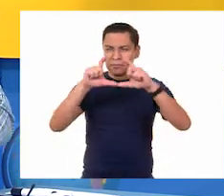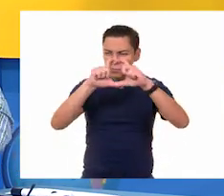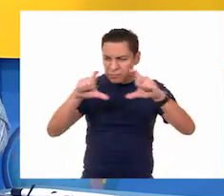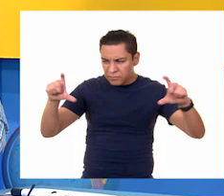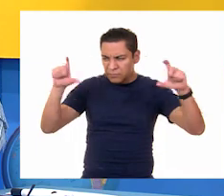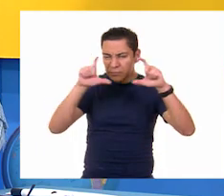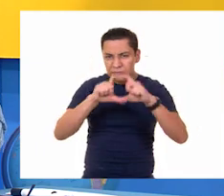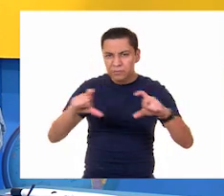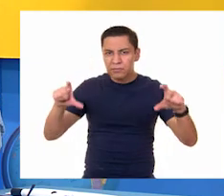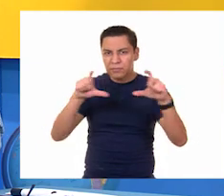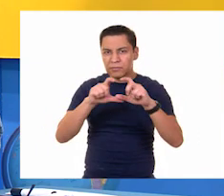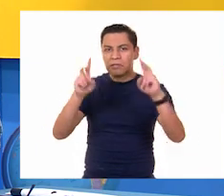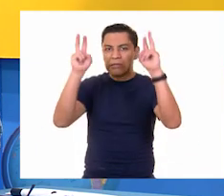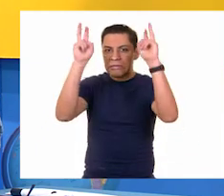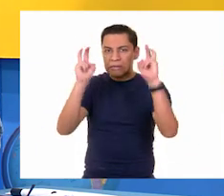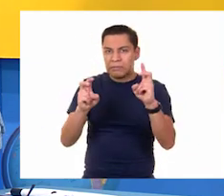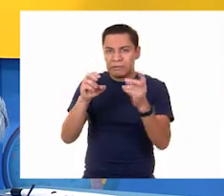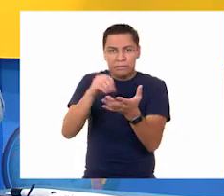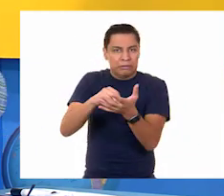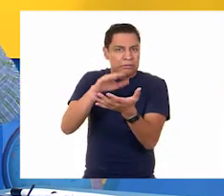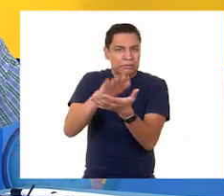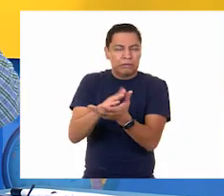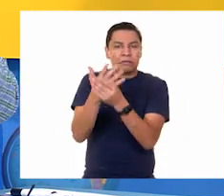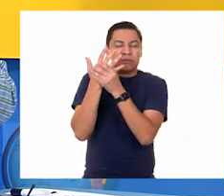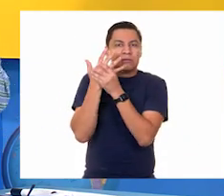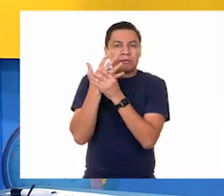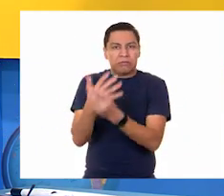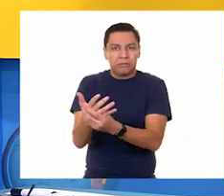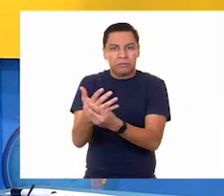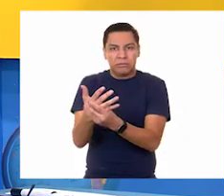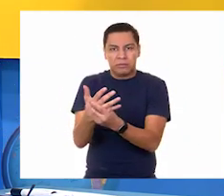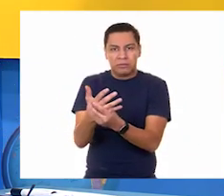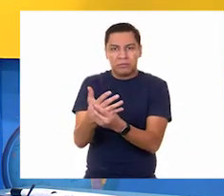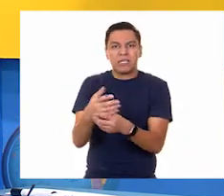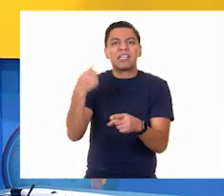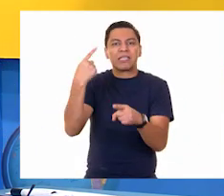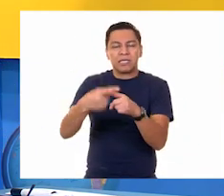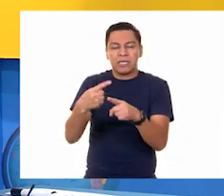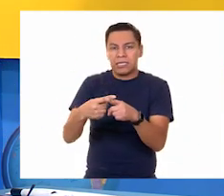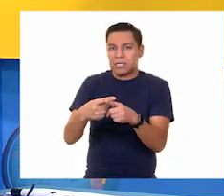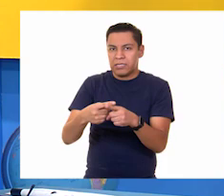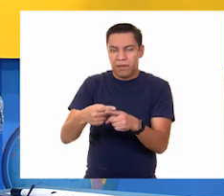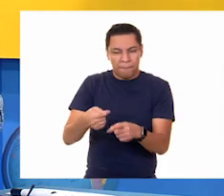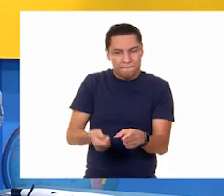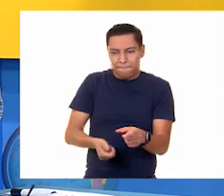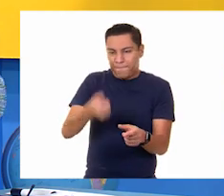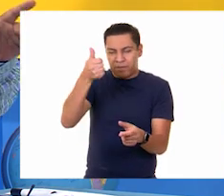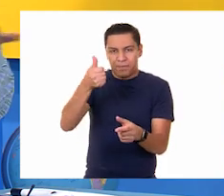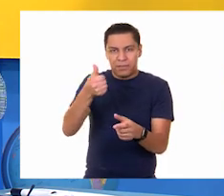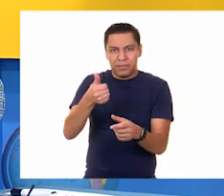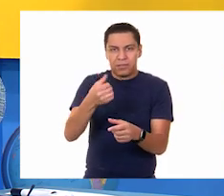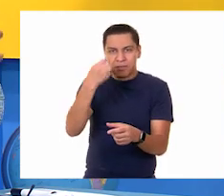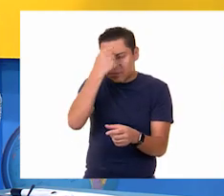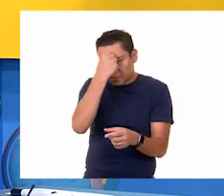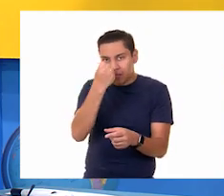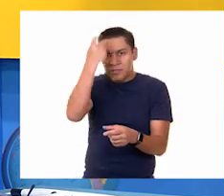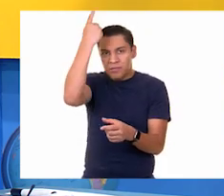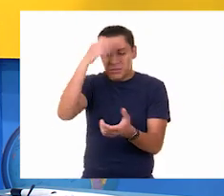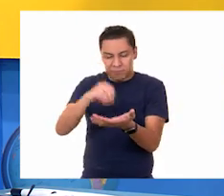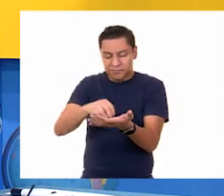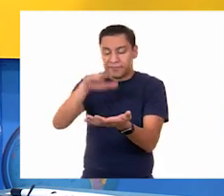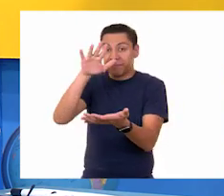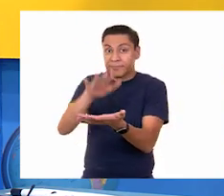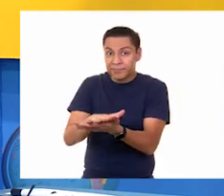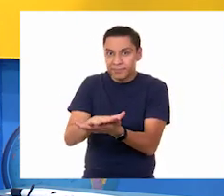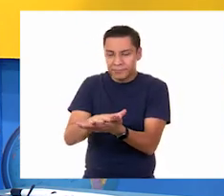analizar son auténticos. ¿A qué me refiero? Que están tomados de sus publicaciones originales y no pudimos intervenir en